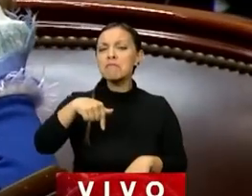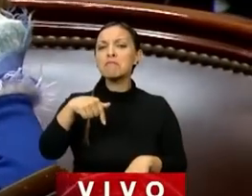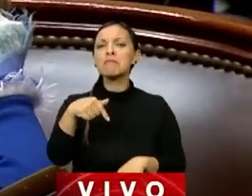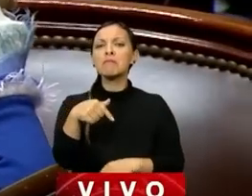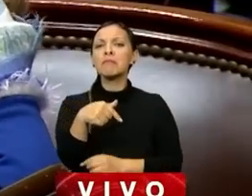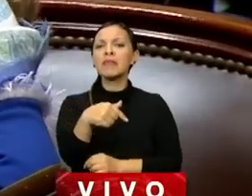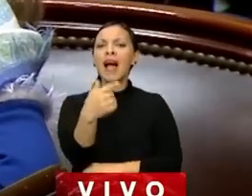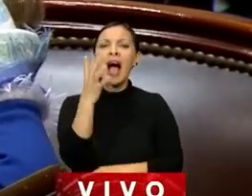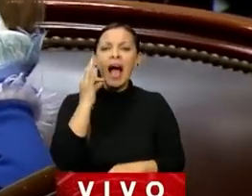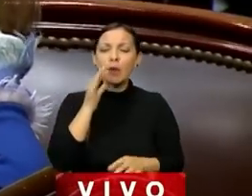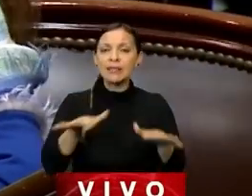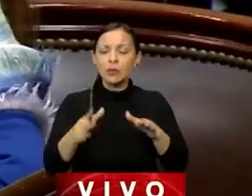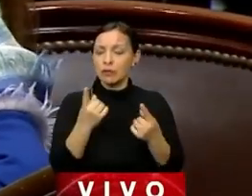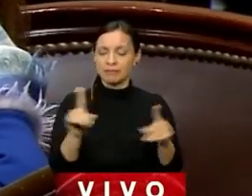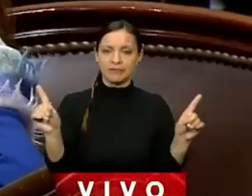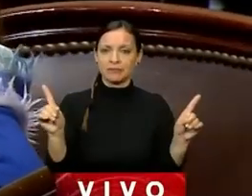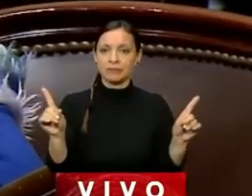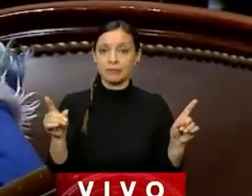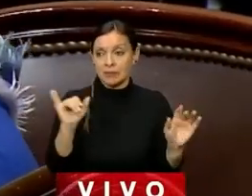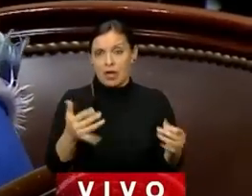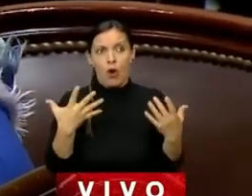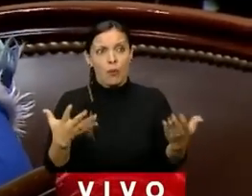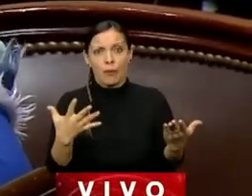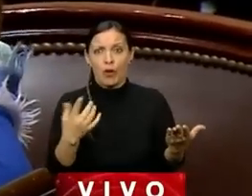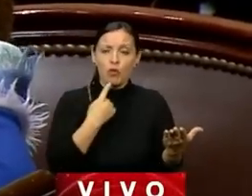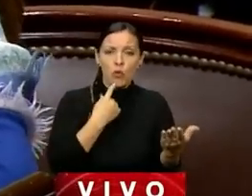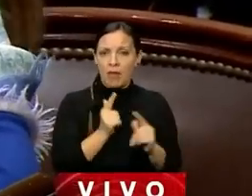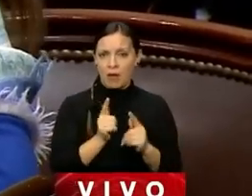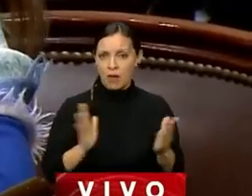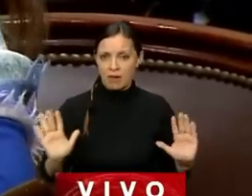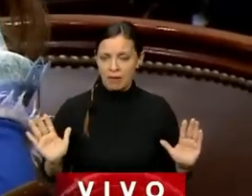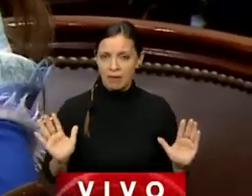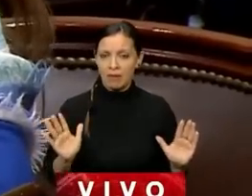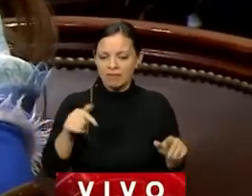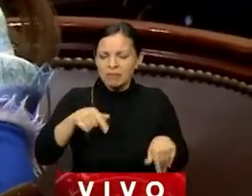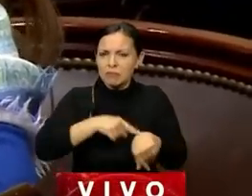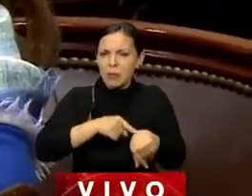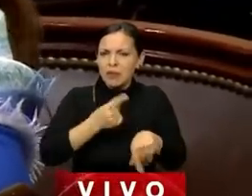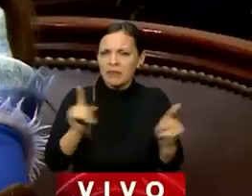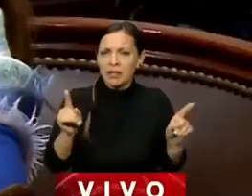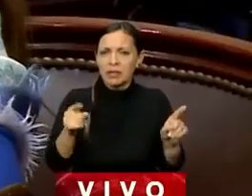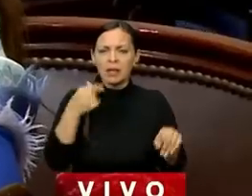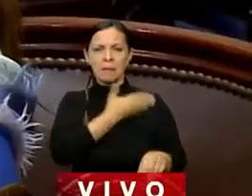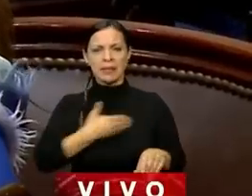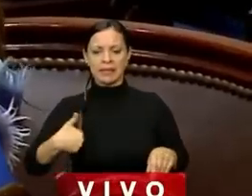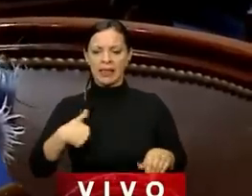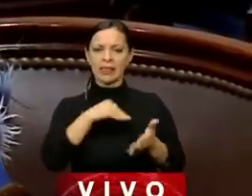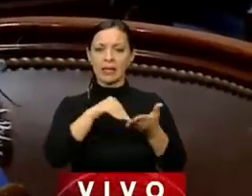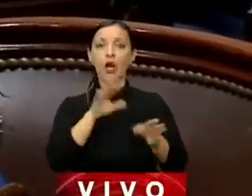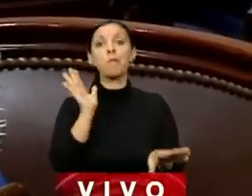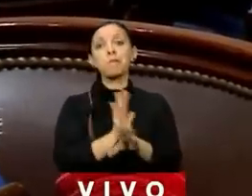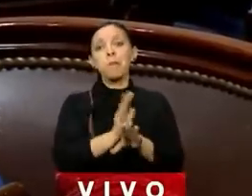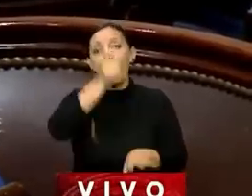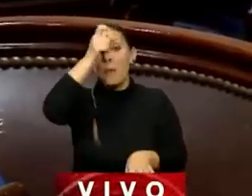una anomalía? ¿Alguien tiene alguna duda? Tiene que salir el presidente de la Cámara como un bombero a